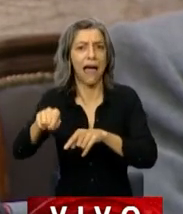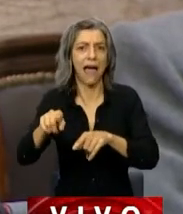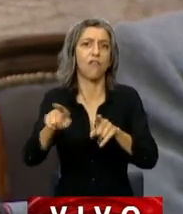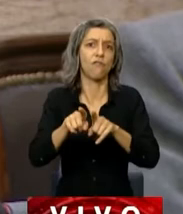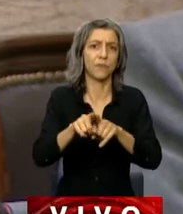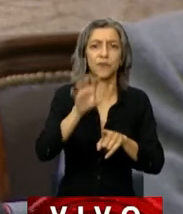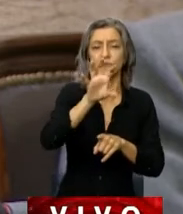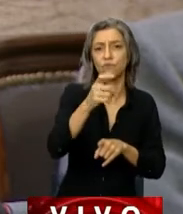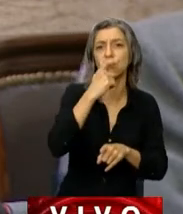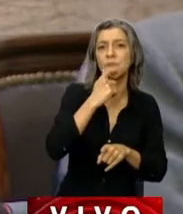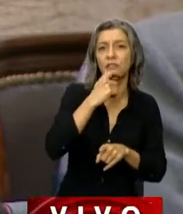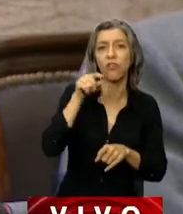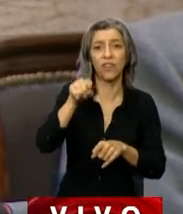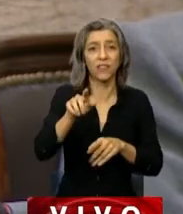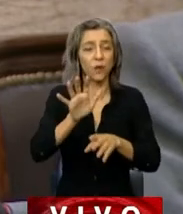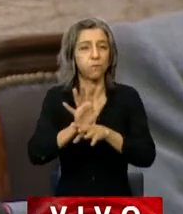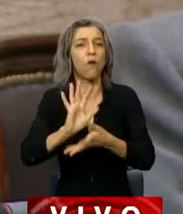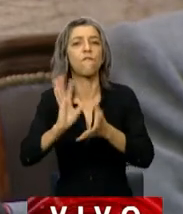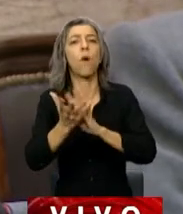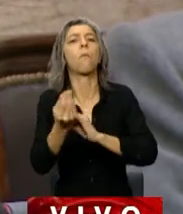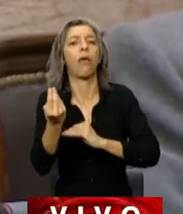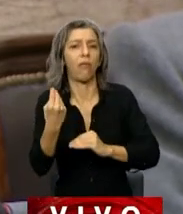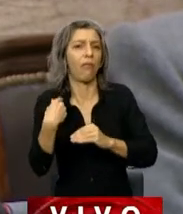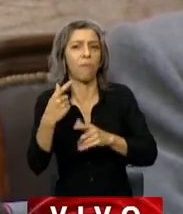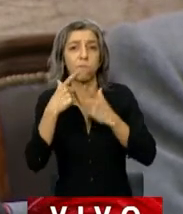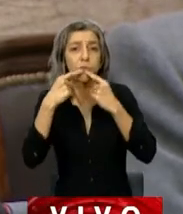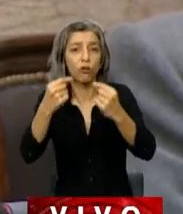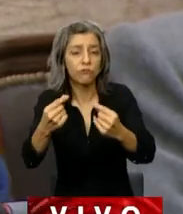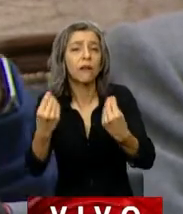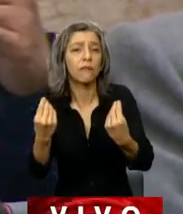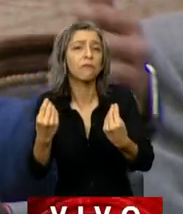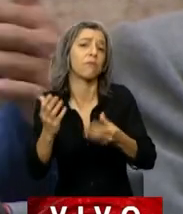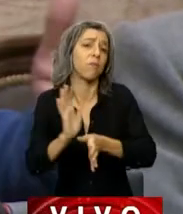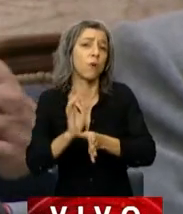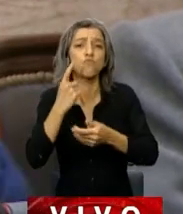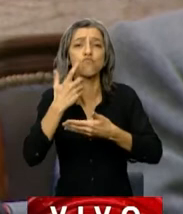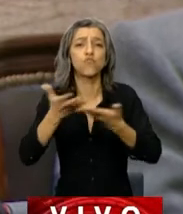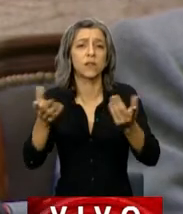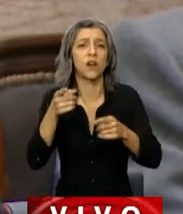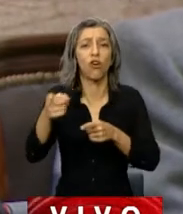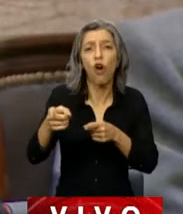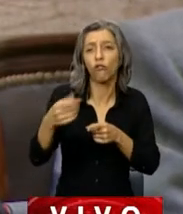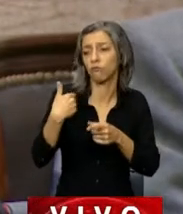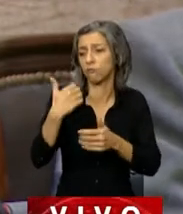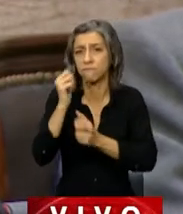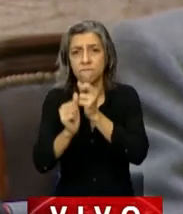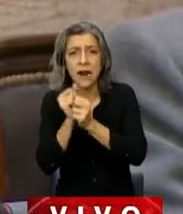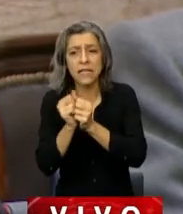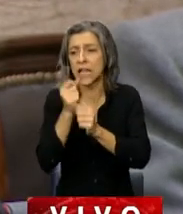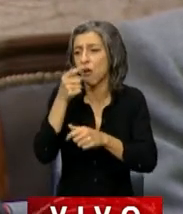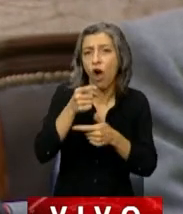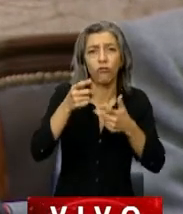al lobby minero, al lobby de las petroleras. Bueno, eso es lo que impulsamos desde el Frente de